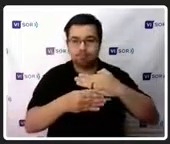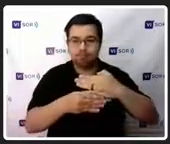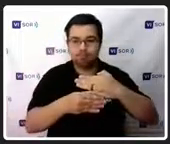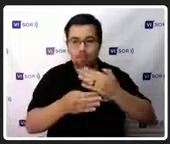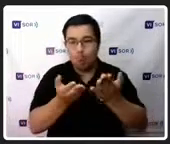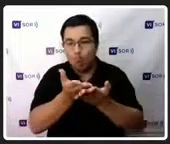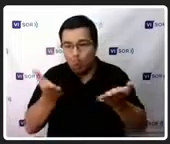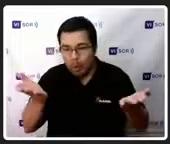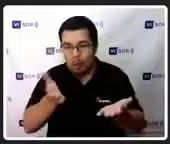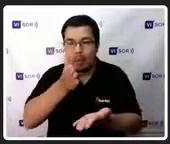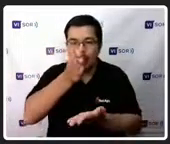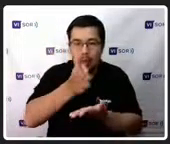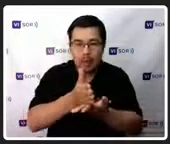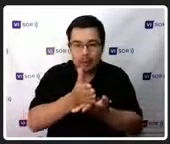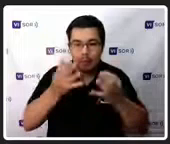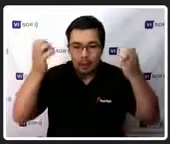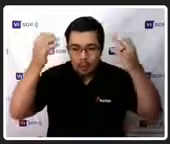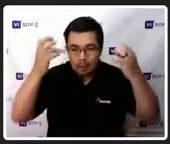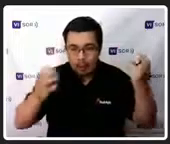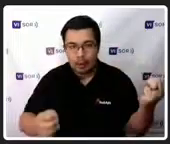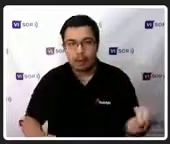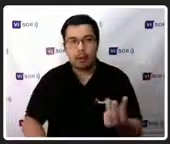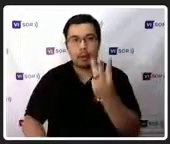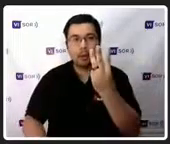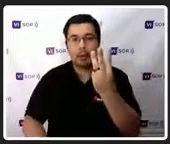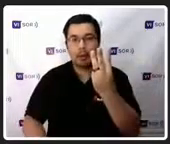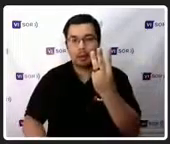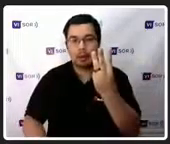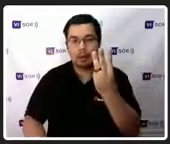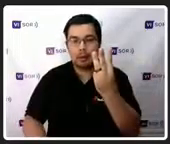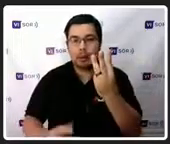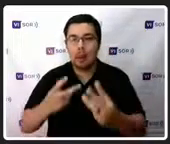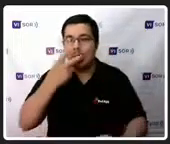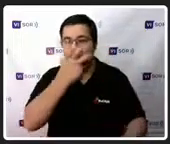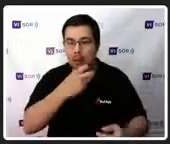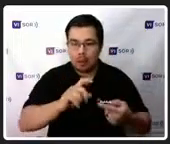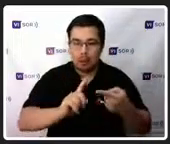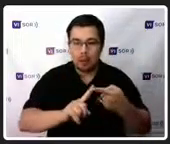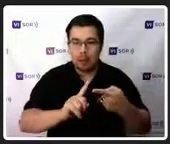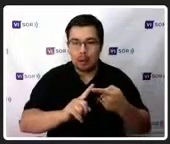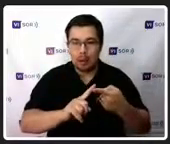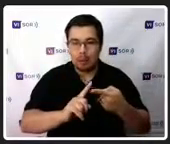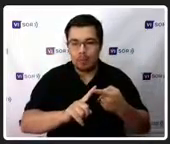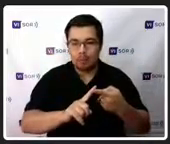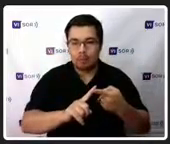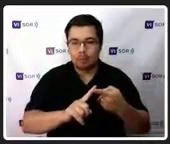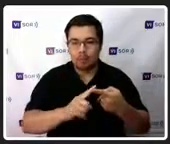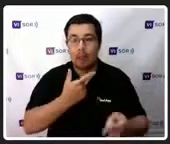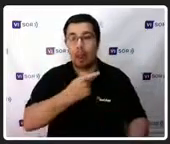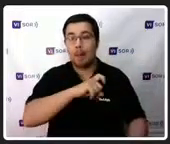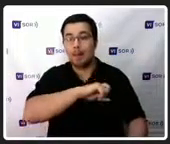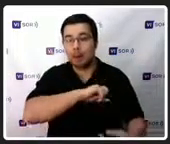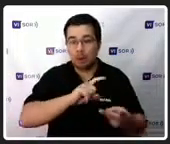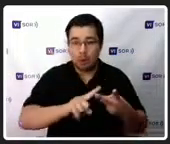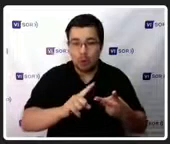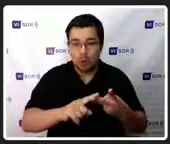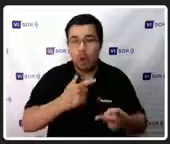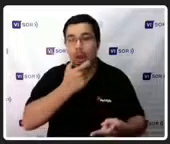capaces de comunicarse en idioma inglés y en idioma portugués al momento de titularse.